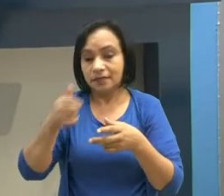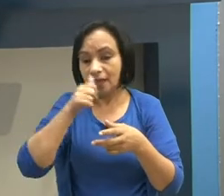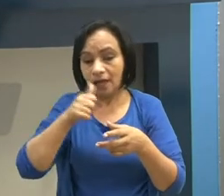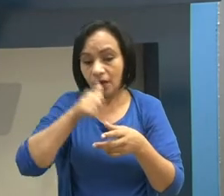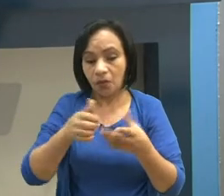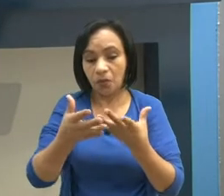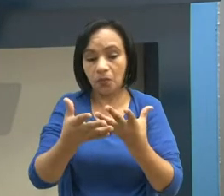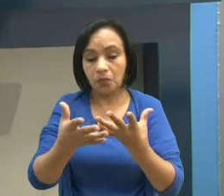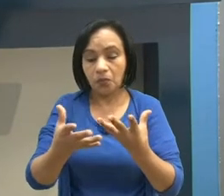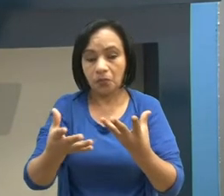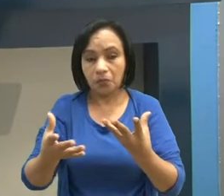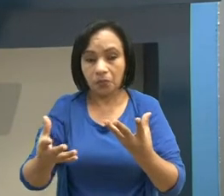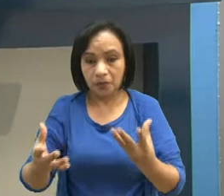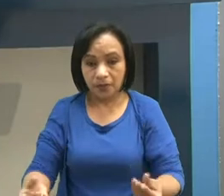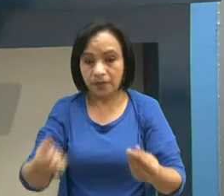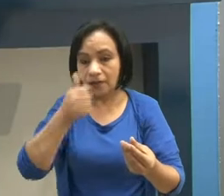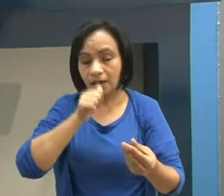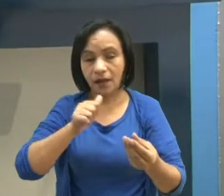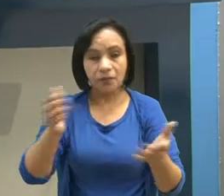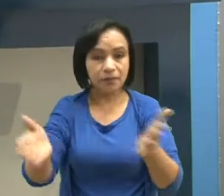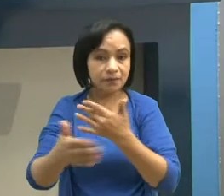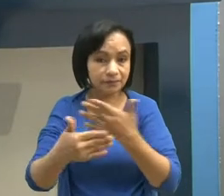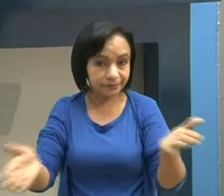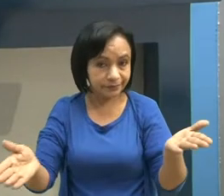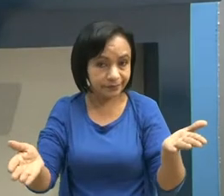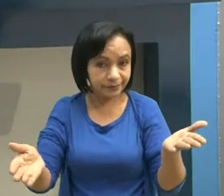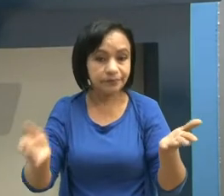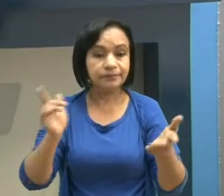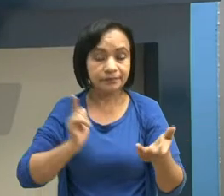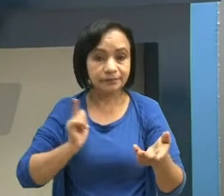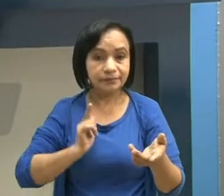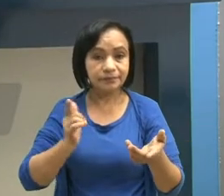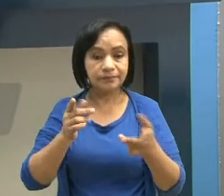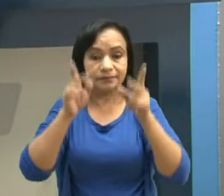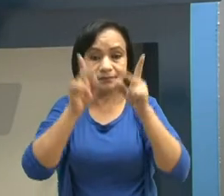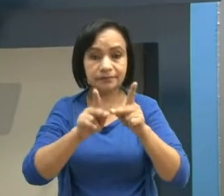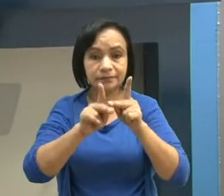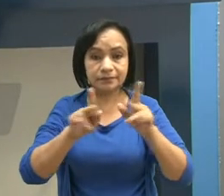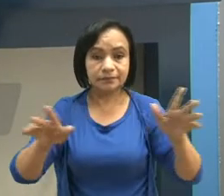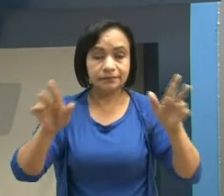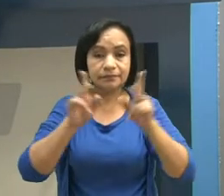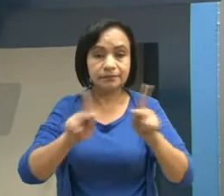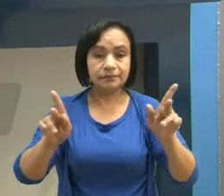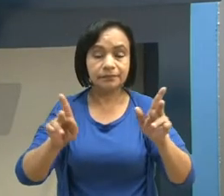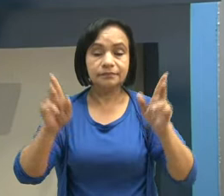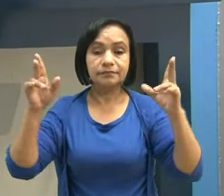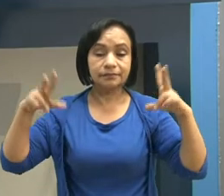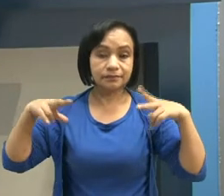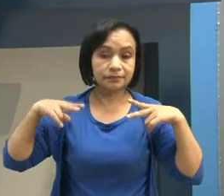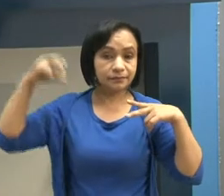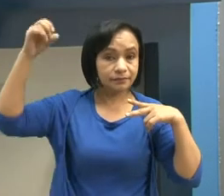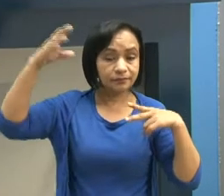a rebajar, ¿no?, las fuentes de agua. Y para eso tenemos destinado ya el plan que le llamamos todos los años Plan Verano o Plan